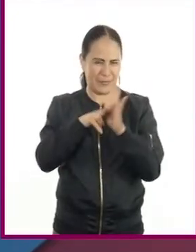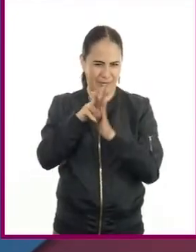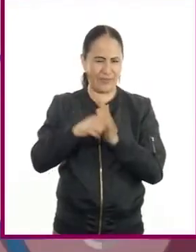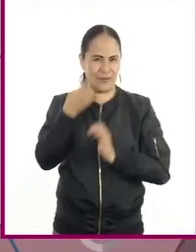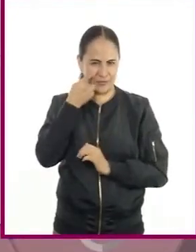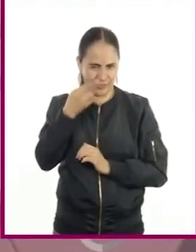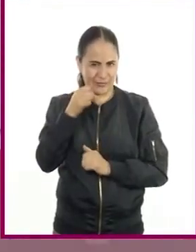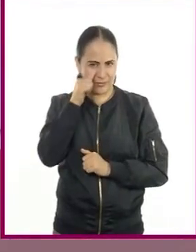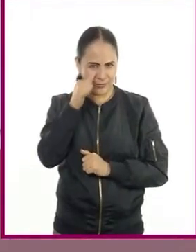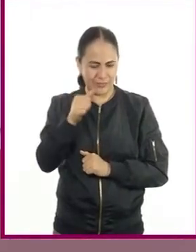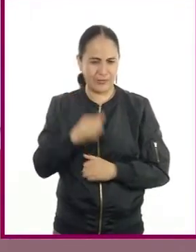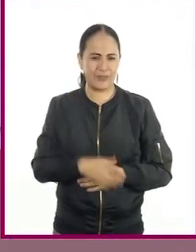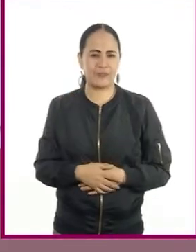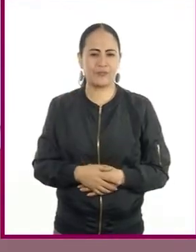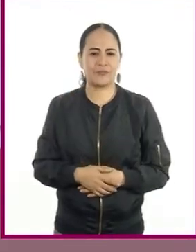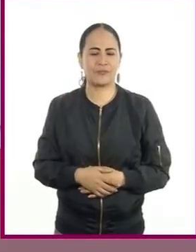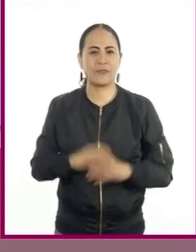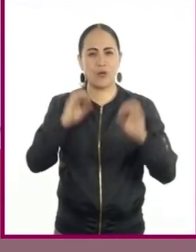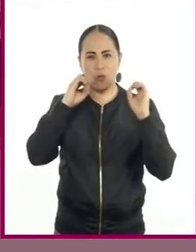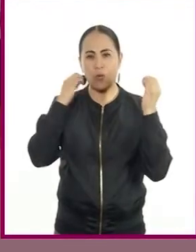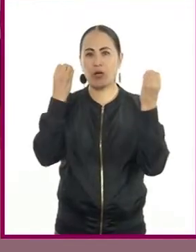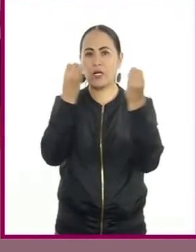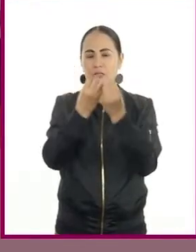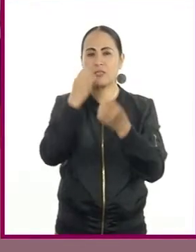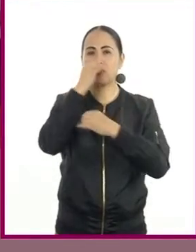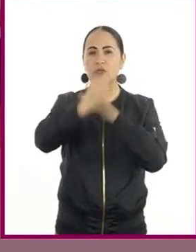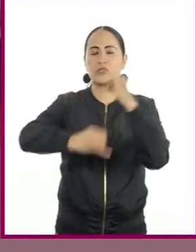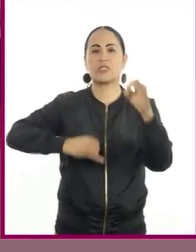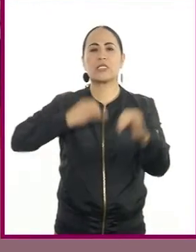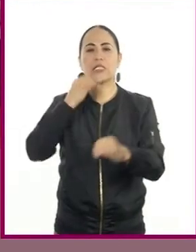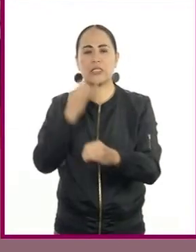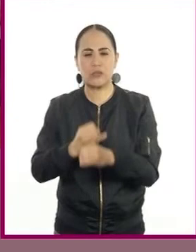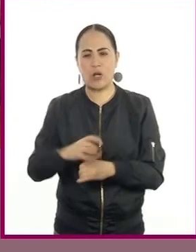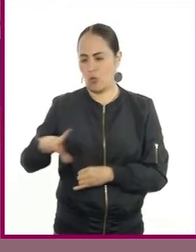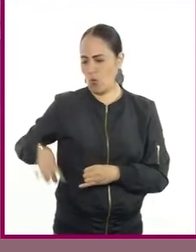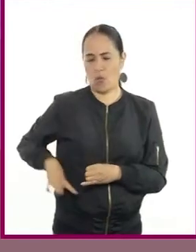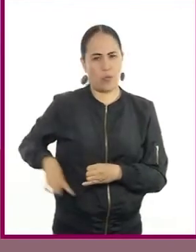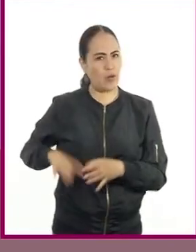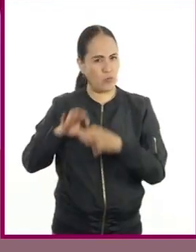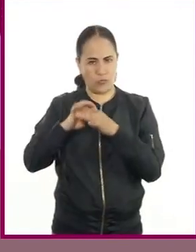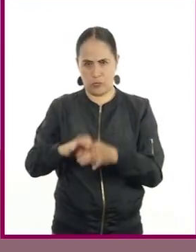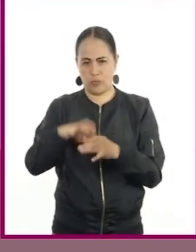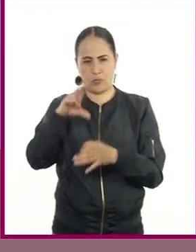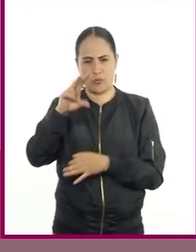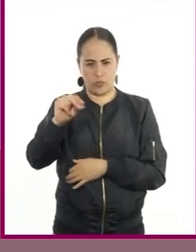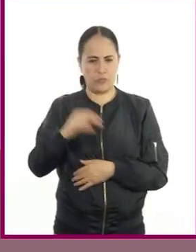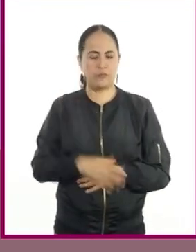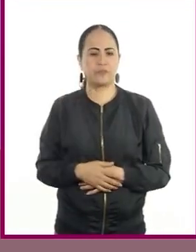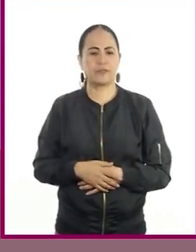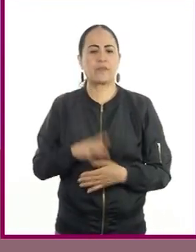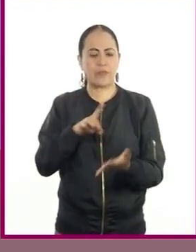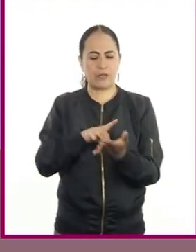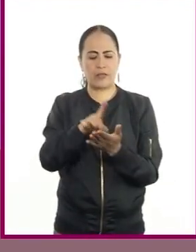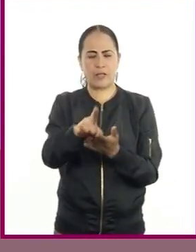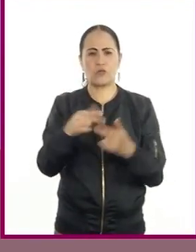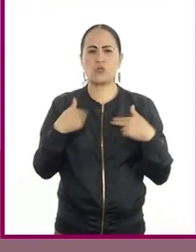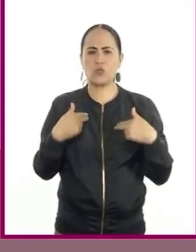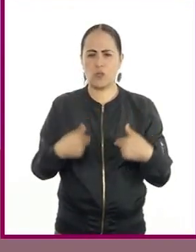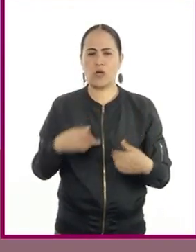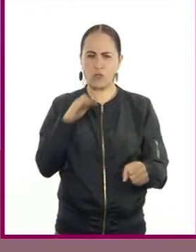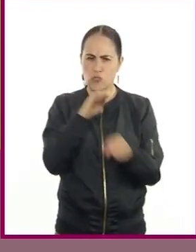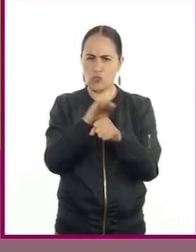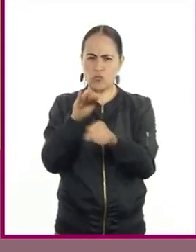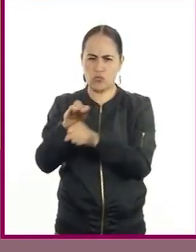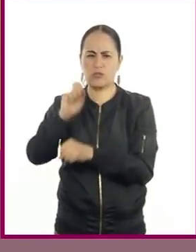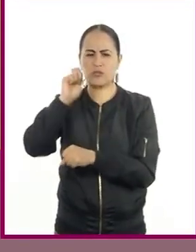Algunas de las organizaciones internacionales no gubernamentales defensores de los derechos humanos son: